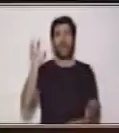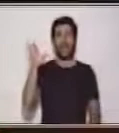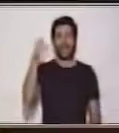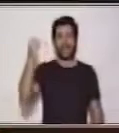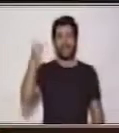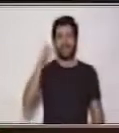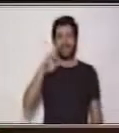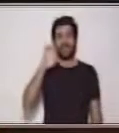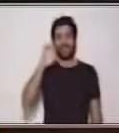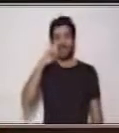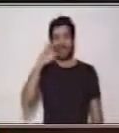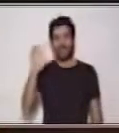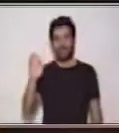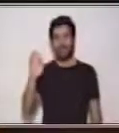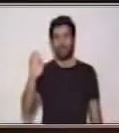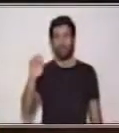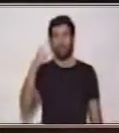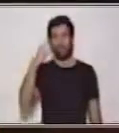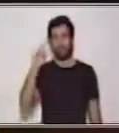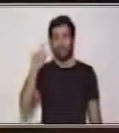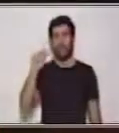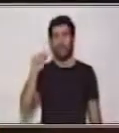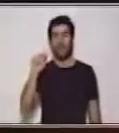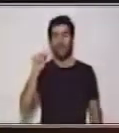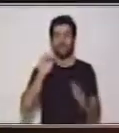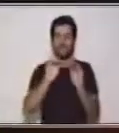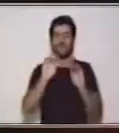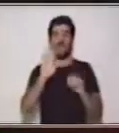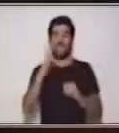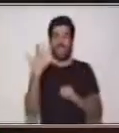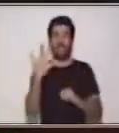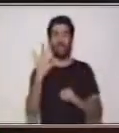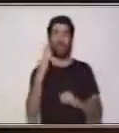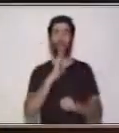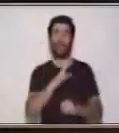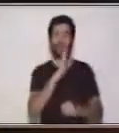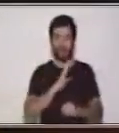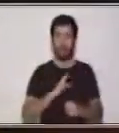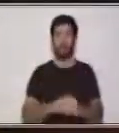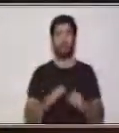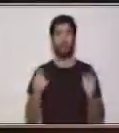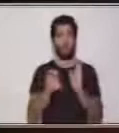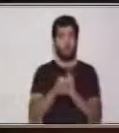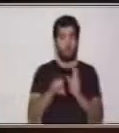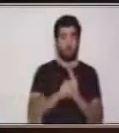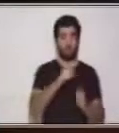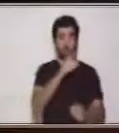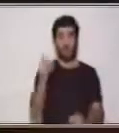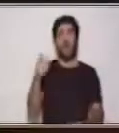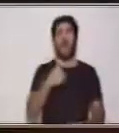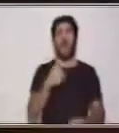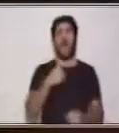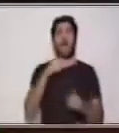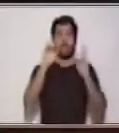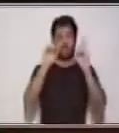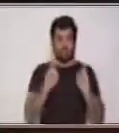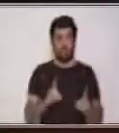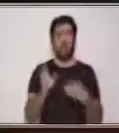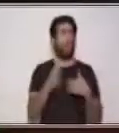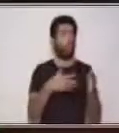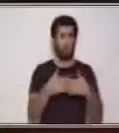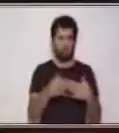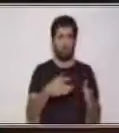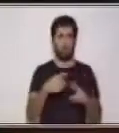área de matemática para el grado de quinto bachillerato. Y si en casa hay alguna persona con discapacidad, este tema le ayudará a